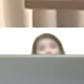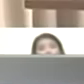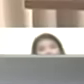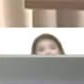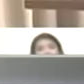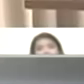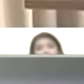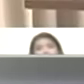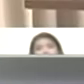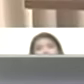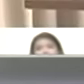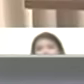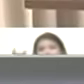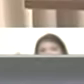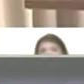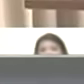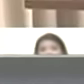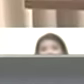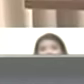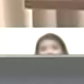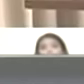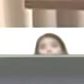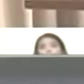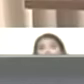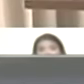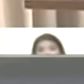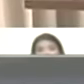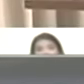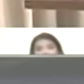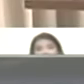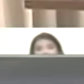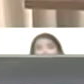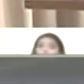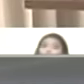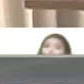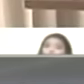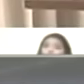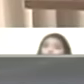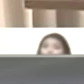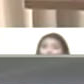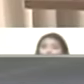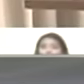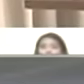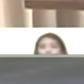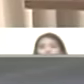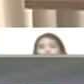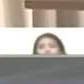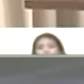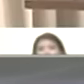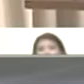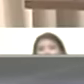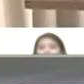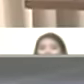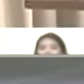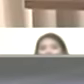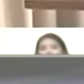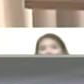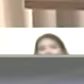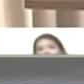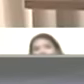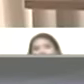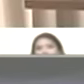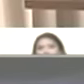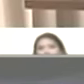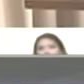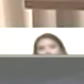un transformador que, en caso de que se suscitase un hecho como de alta o baja tensión, este transformador lo nivela, lo compensa. Al